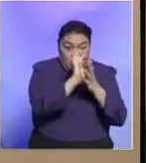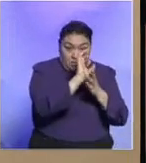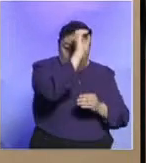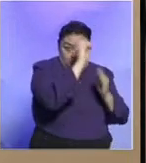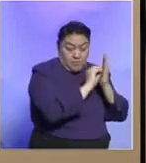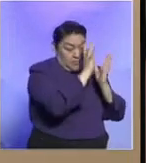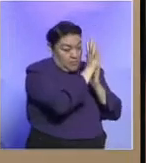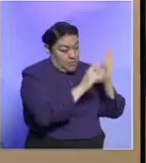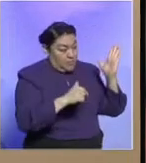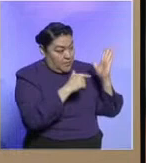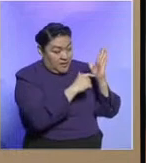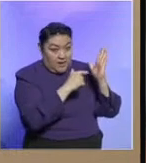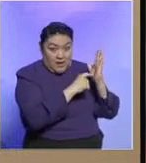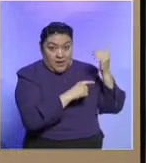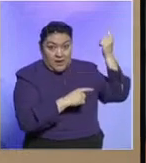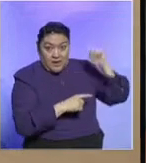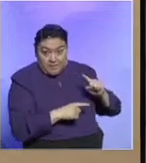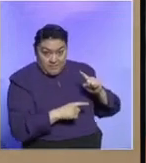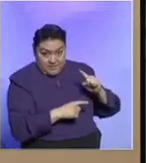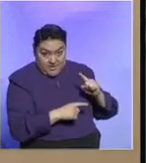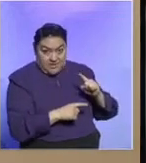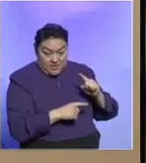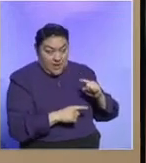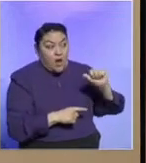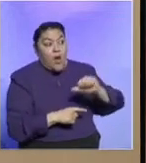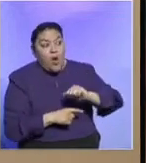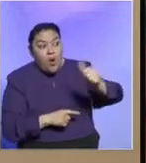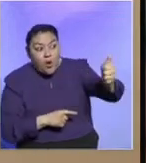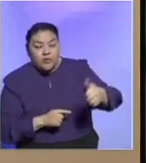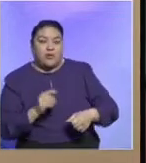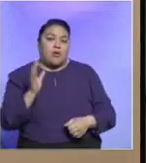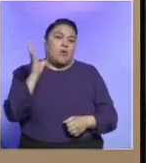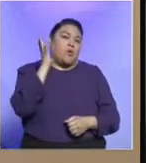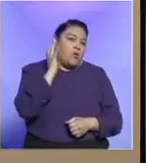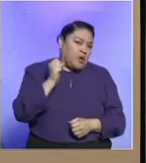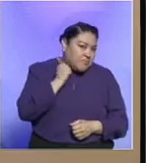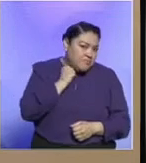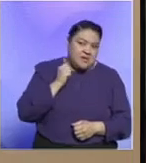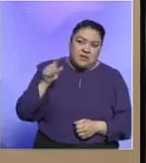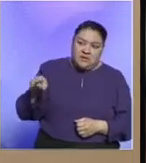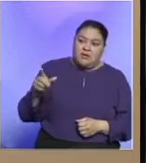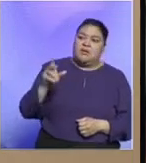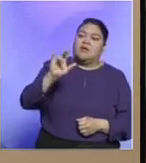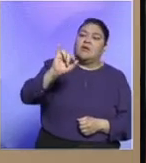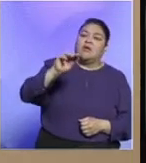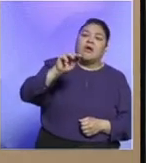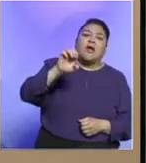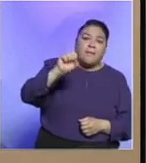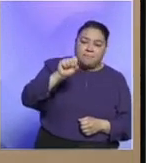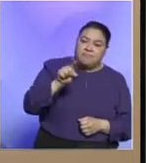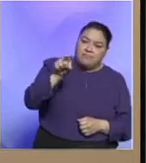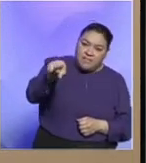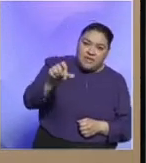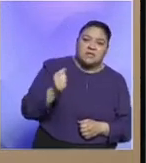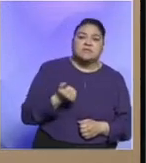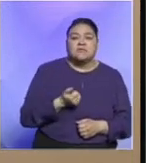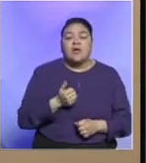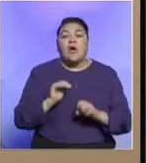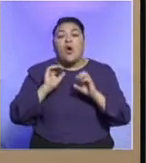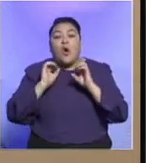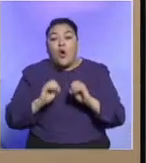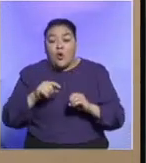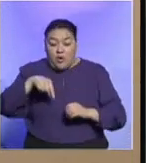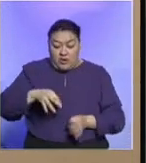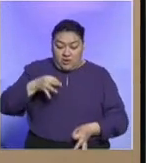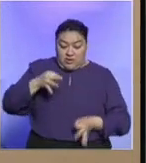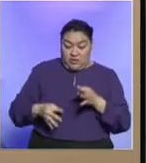constitucional no admite que el Senado de la República, el Instituto Nacional Electoral